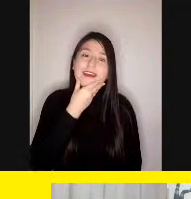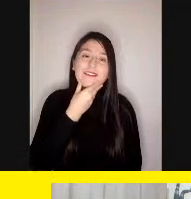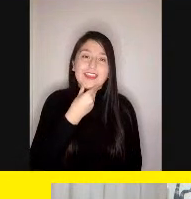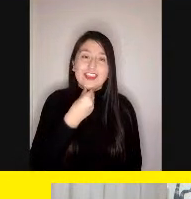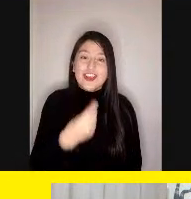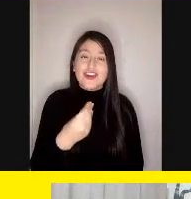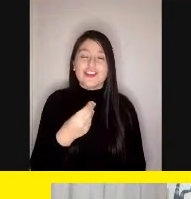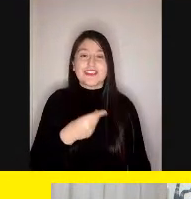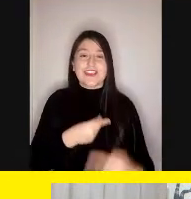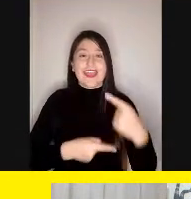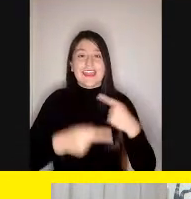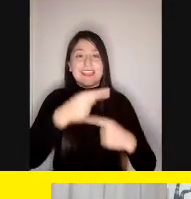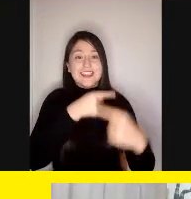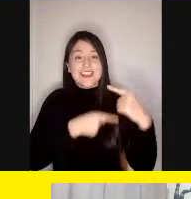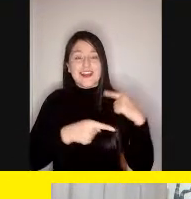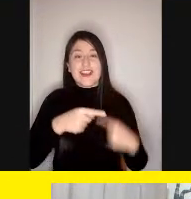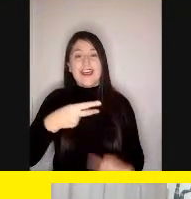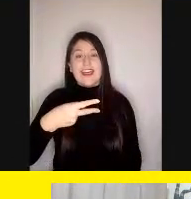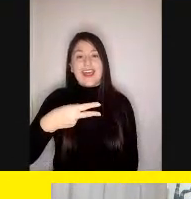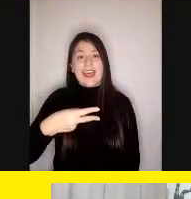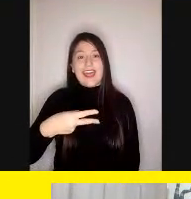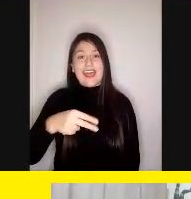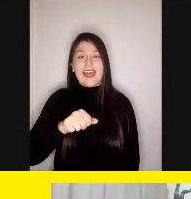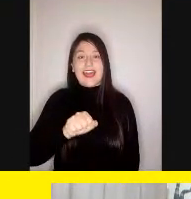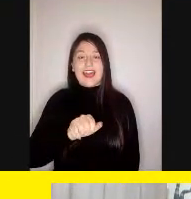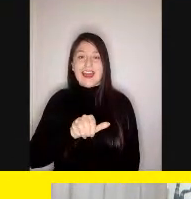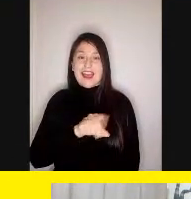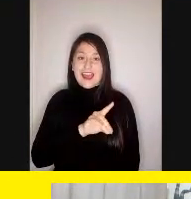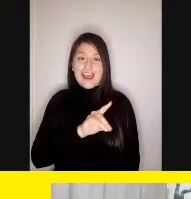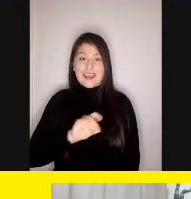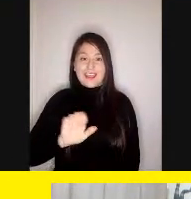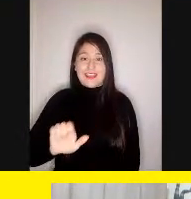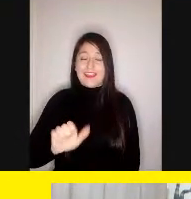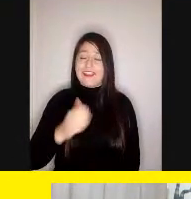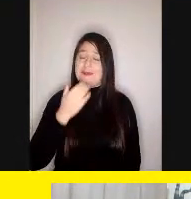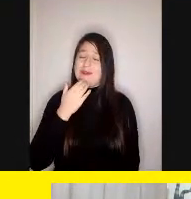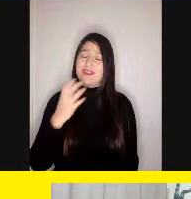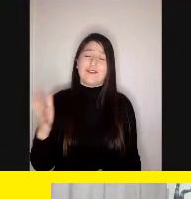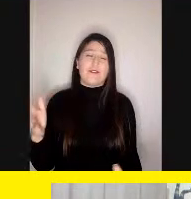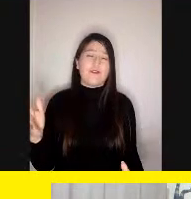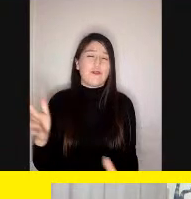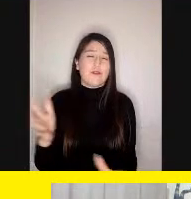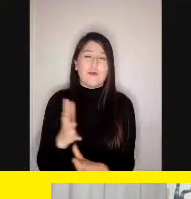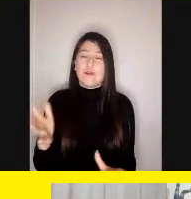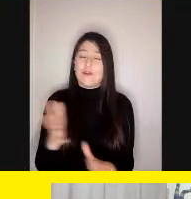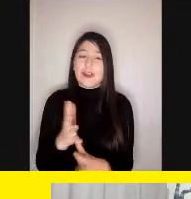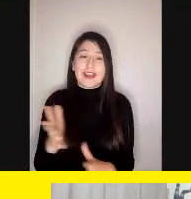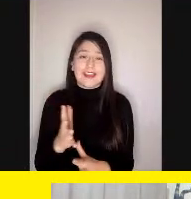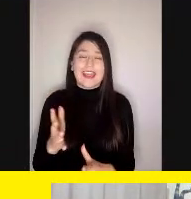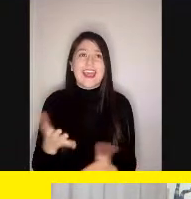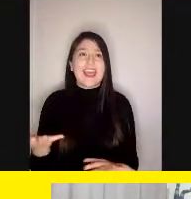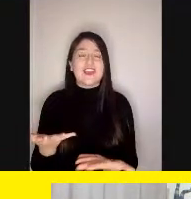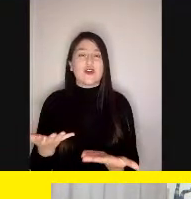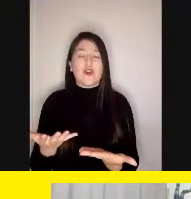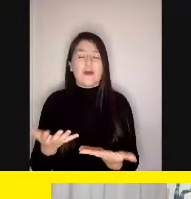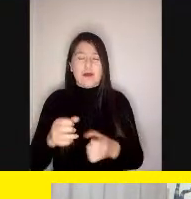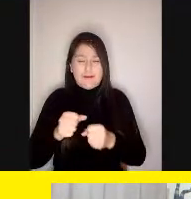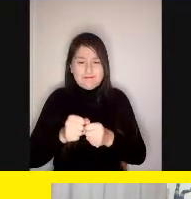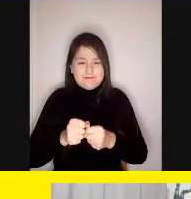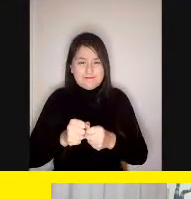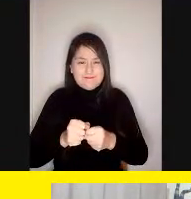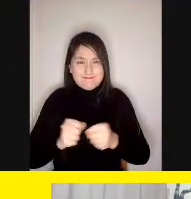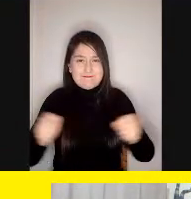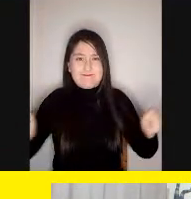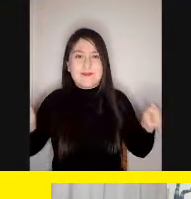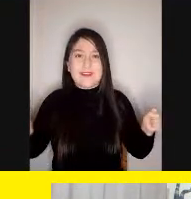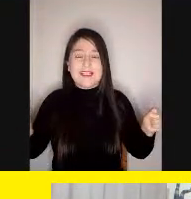historia de Aide y terrible al mismo tiempo, de esa liberación de ese pez,